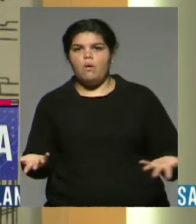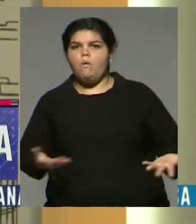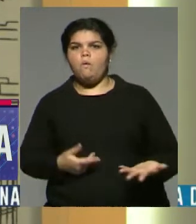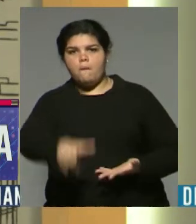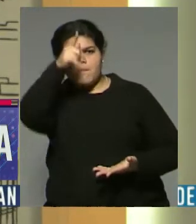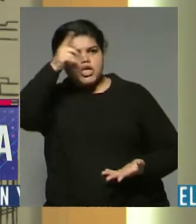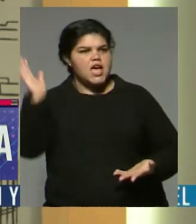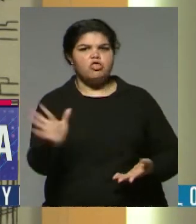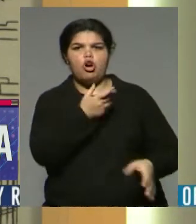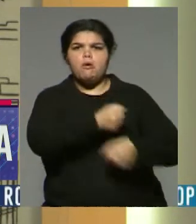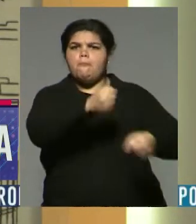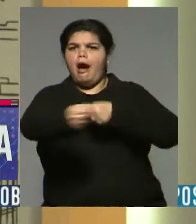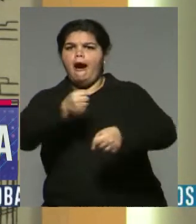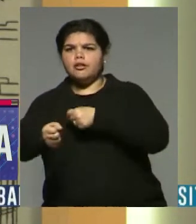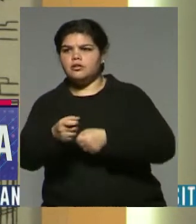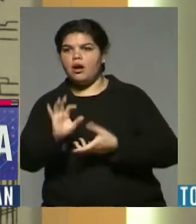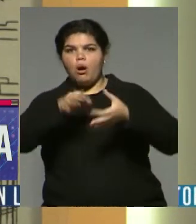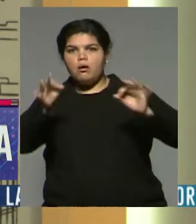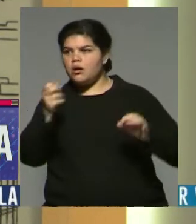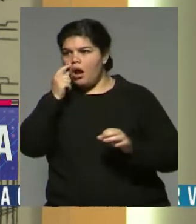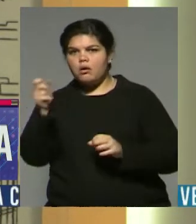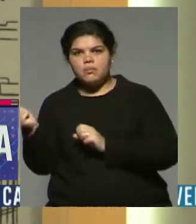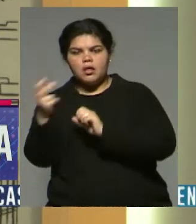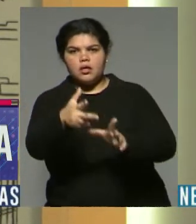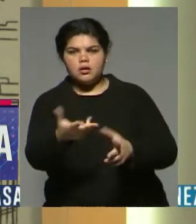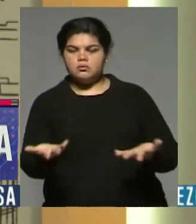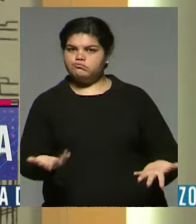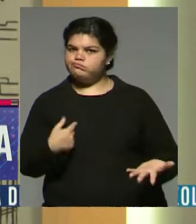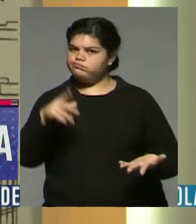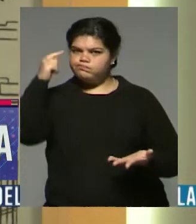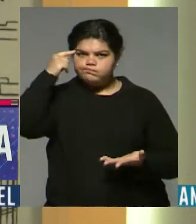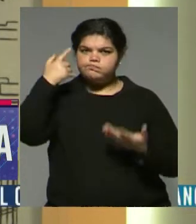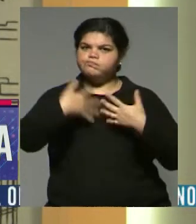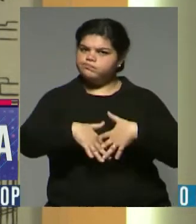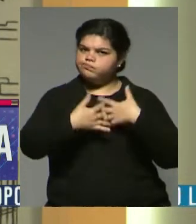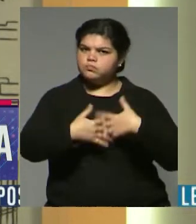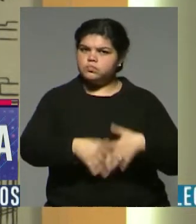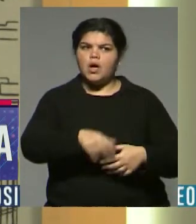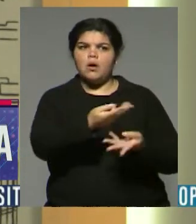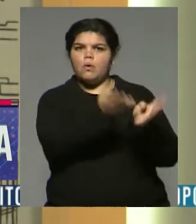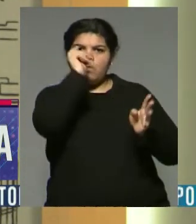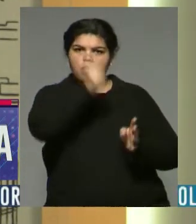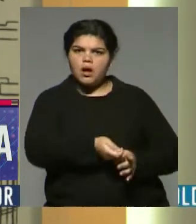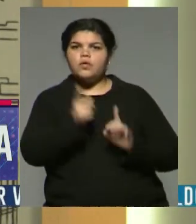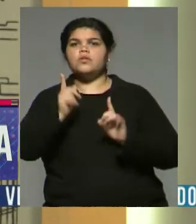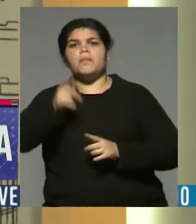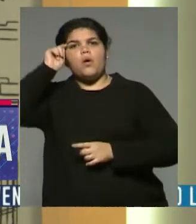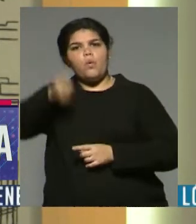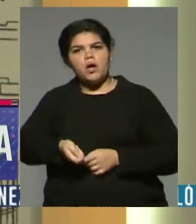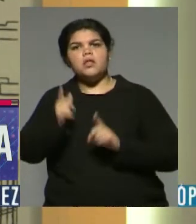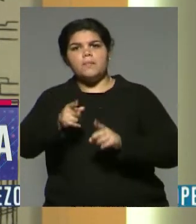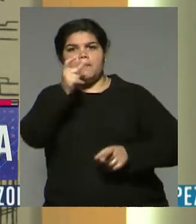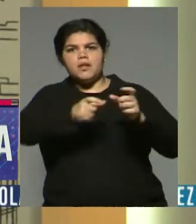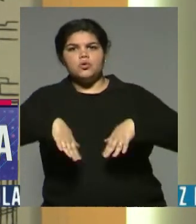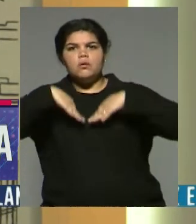milicos? Es la frase que deja bastante para analizar para el jurado, para el juez y para también todos los que presenciaron la